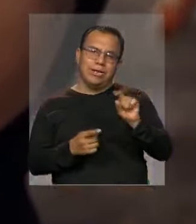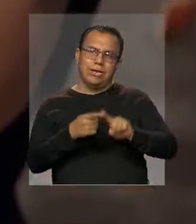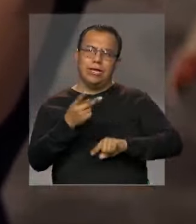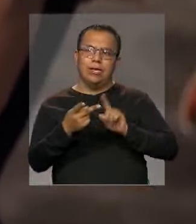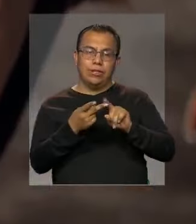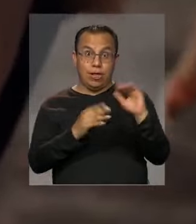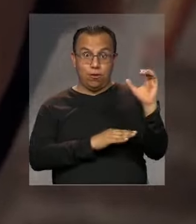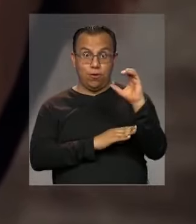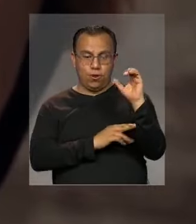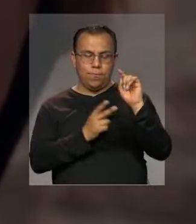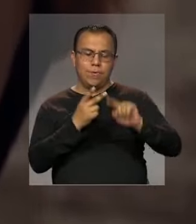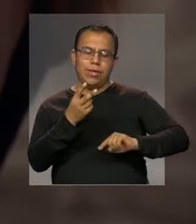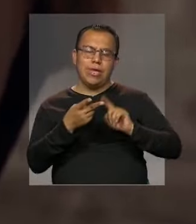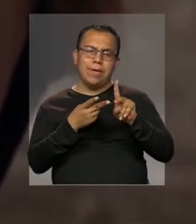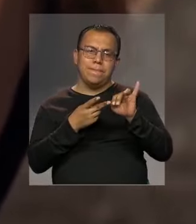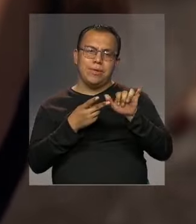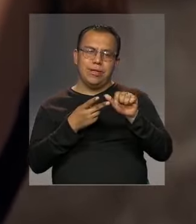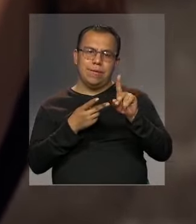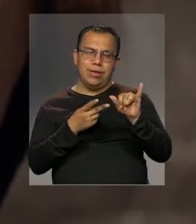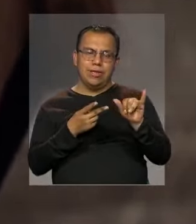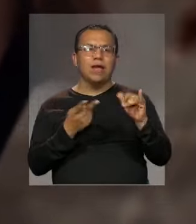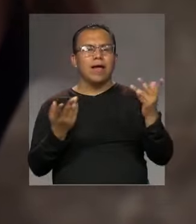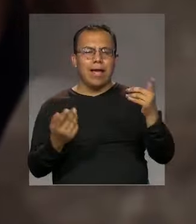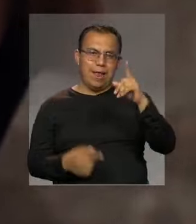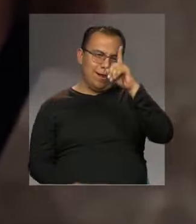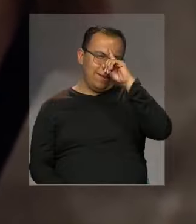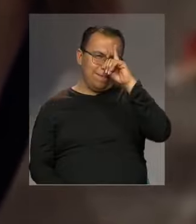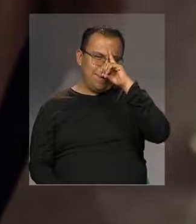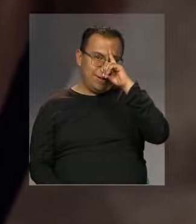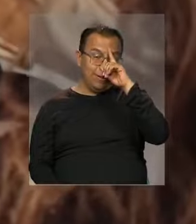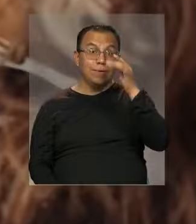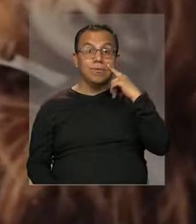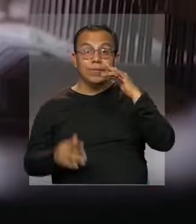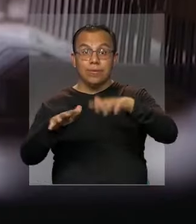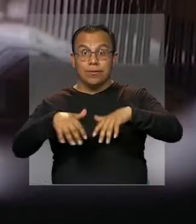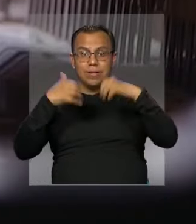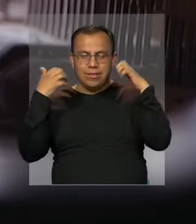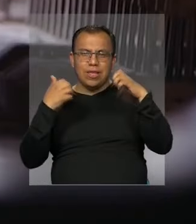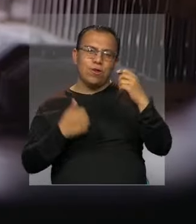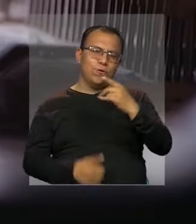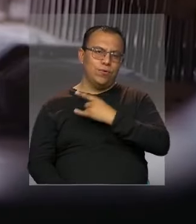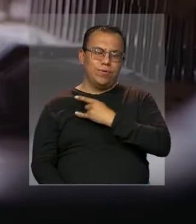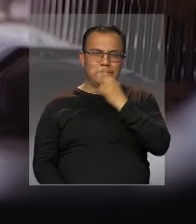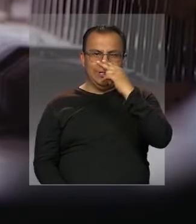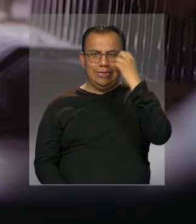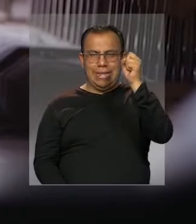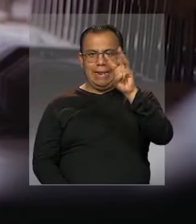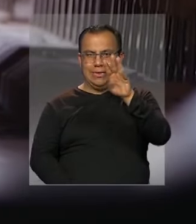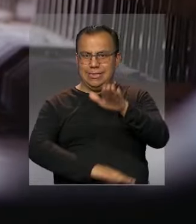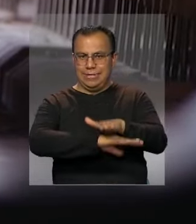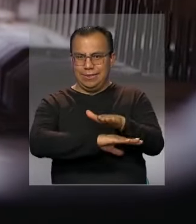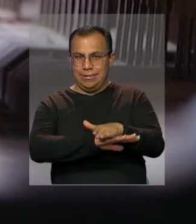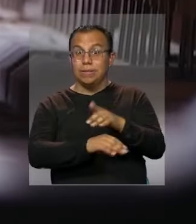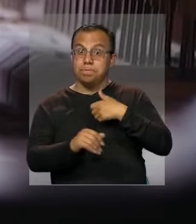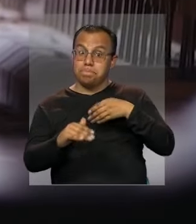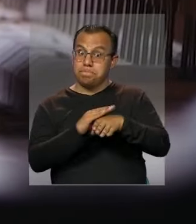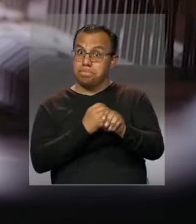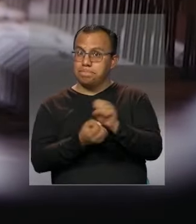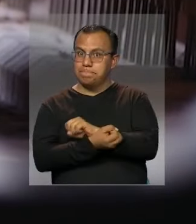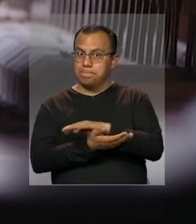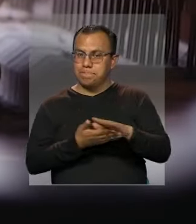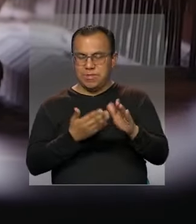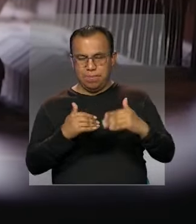de Colombia y Emil Mayer de Alemania en el Auditorio León de Greif desde las 3 de la tarde con entrada libre